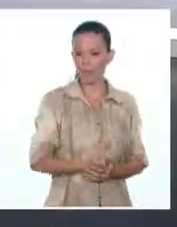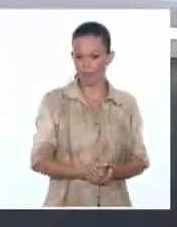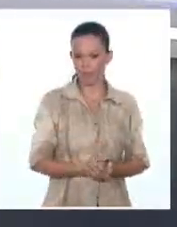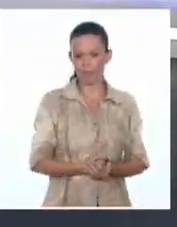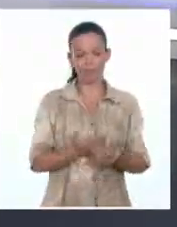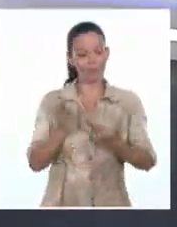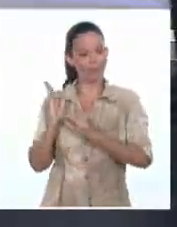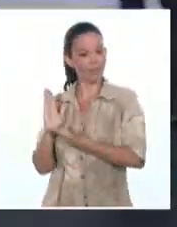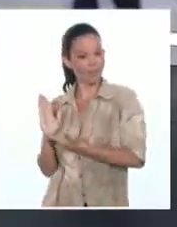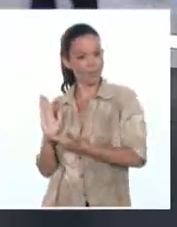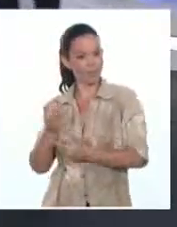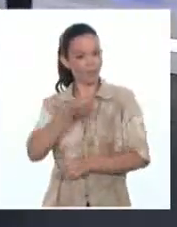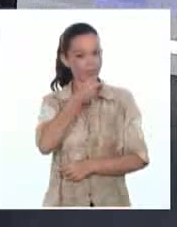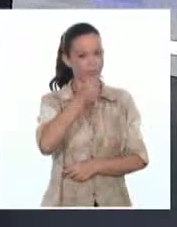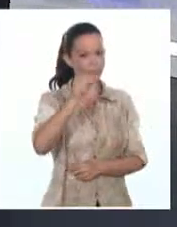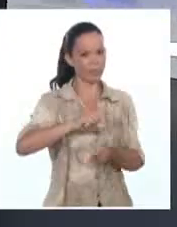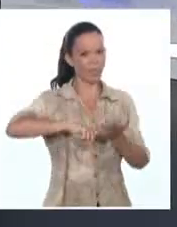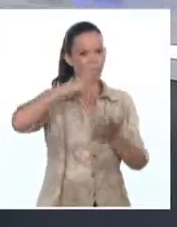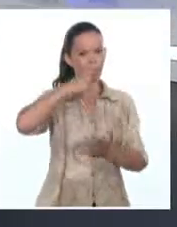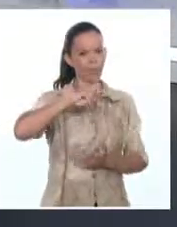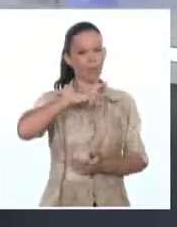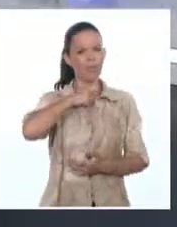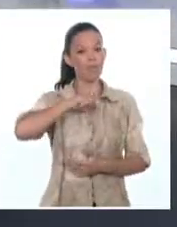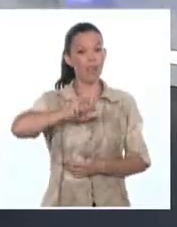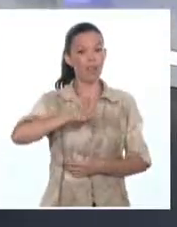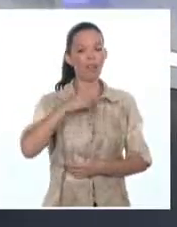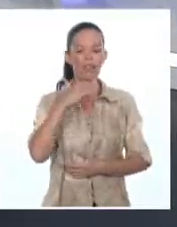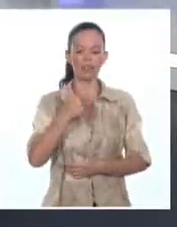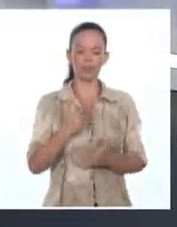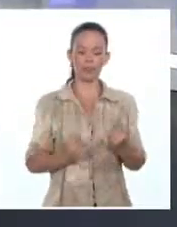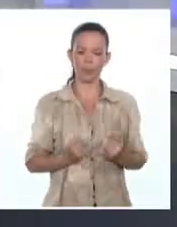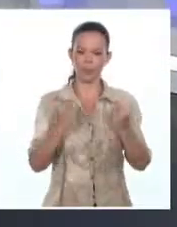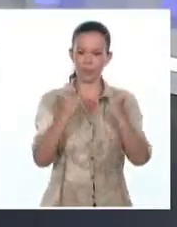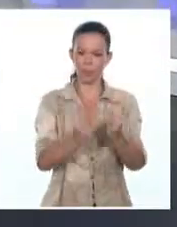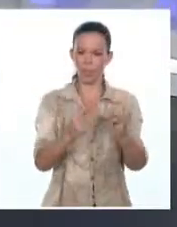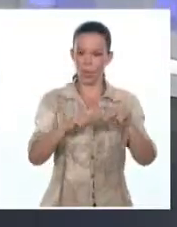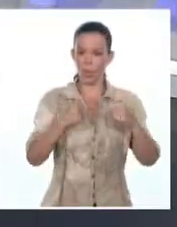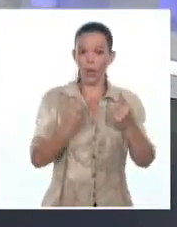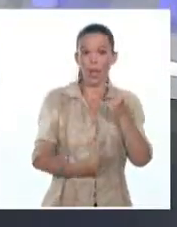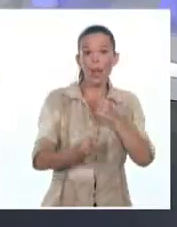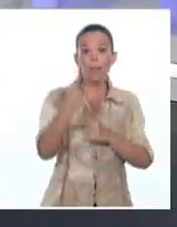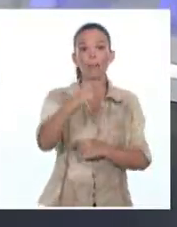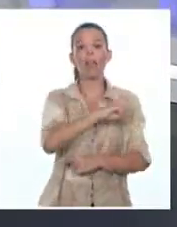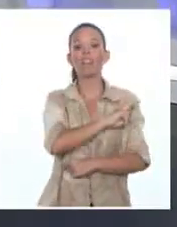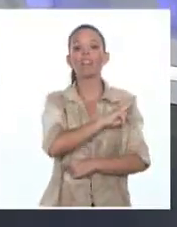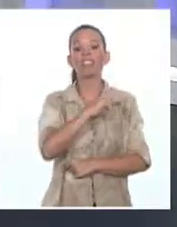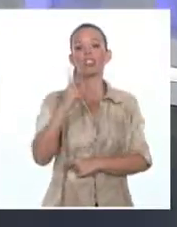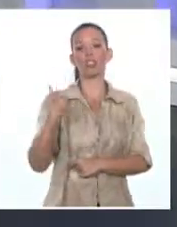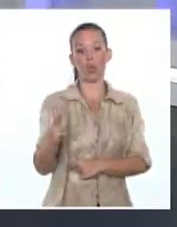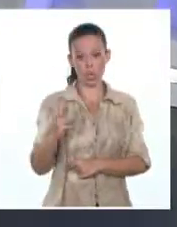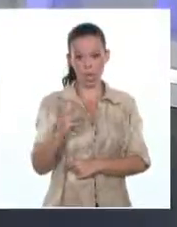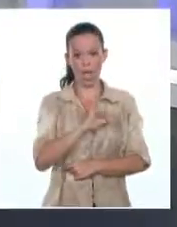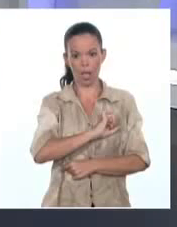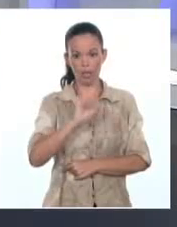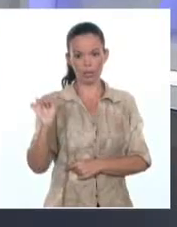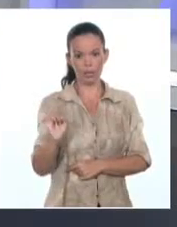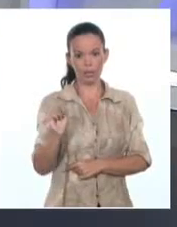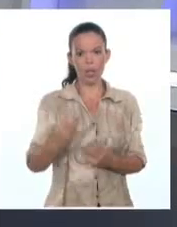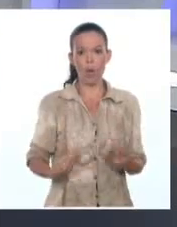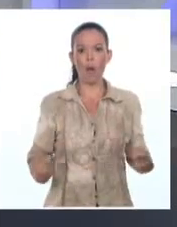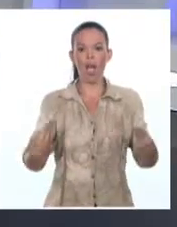Pablo lotero listo ofrecer detalles Porque Efectivamente es la primera Victoria en una serie mundial de